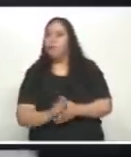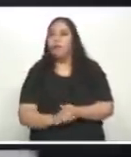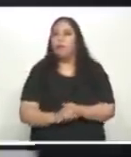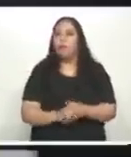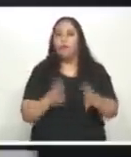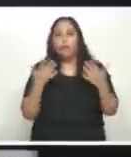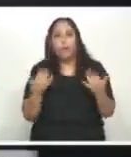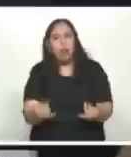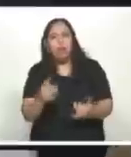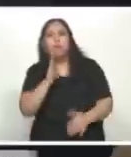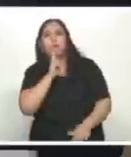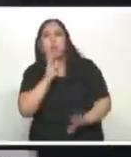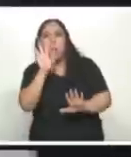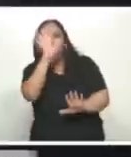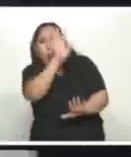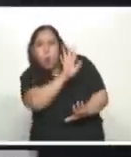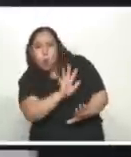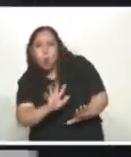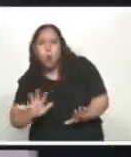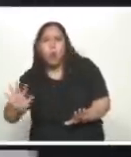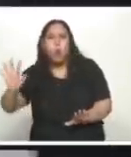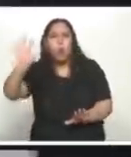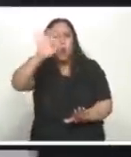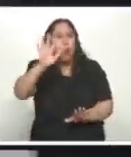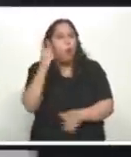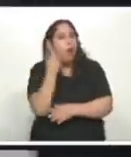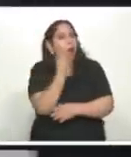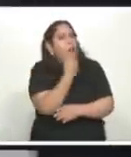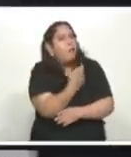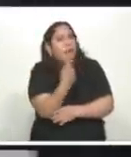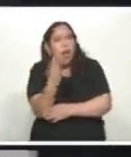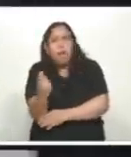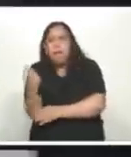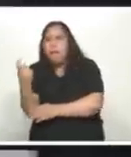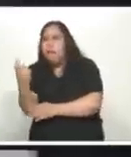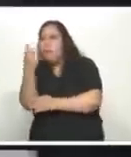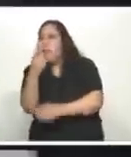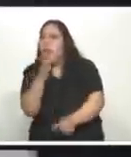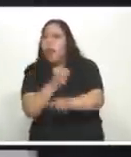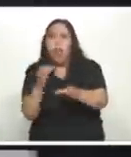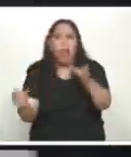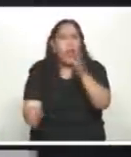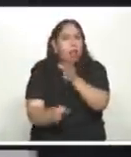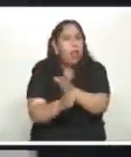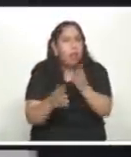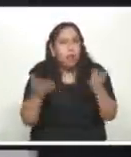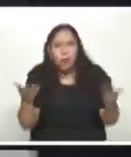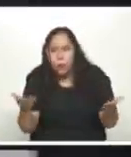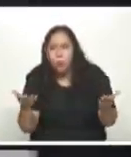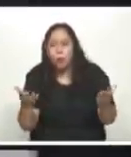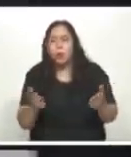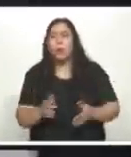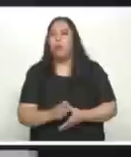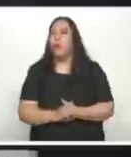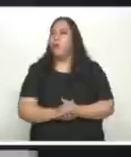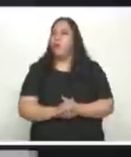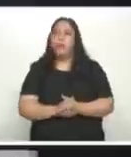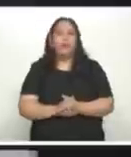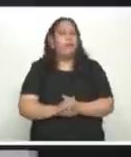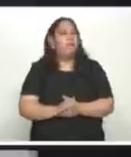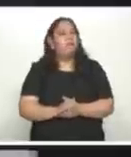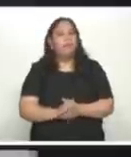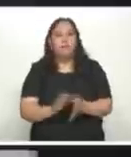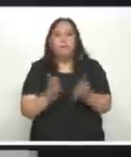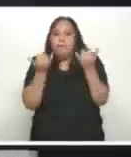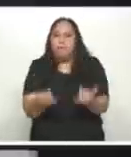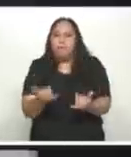del país, vemos las carencias que hay. Y no es posible que, estando en las posiciones que estamos ahora, no